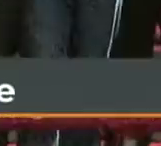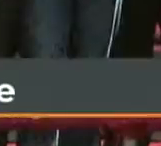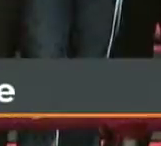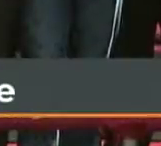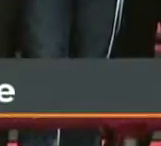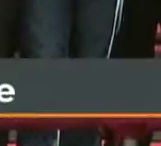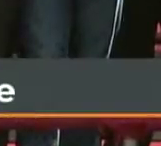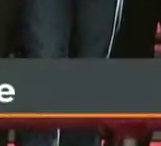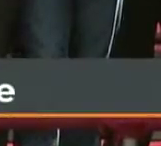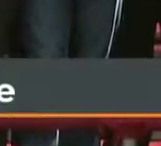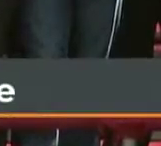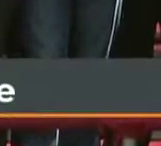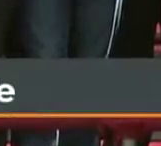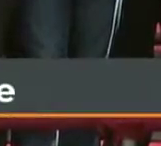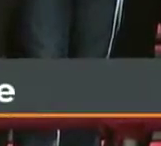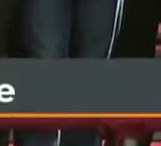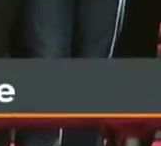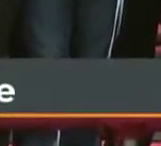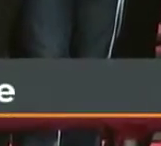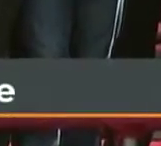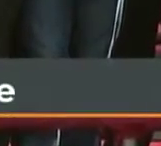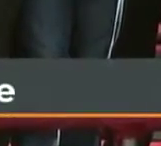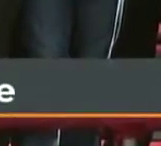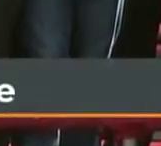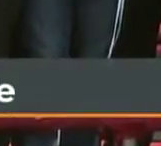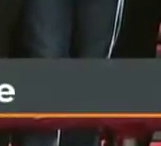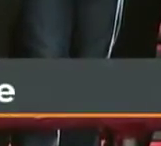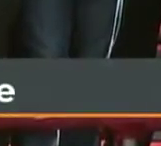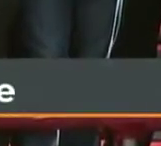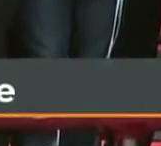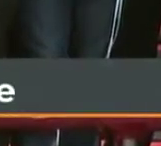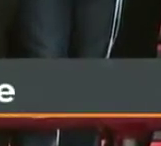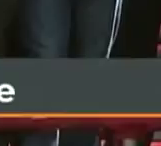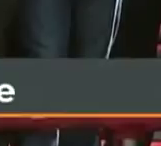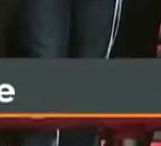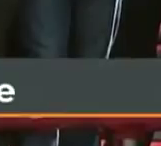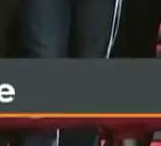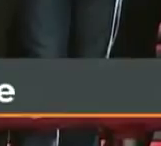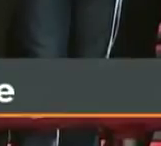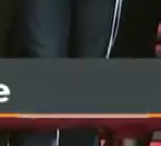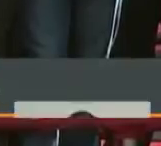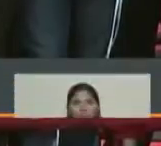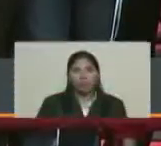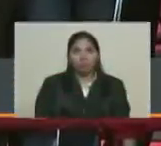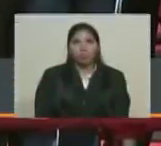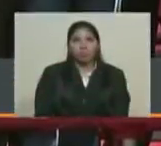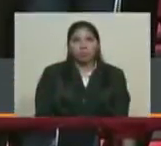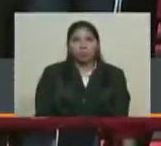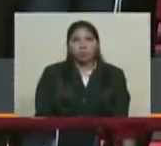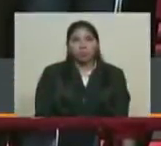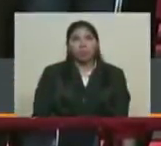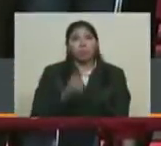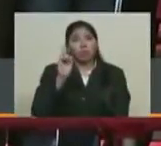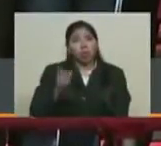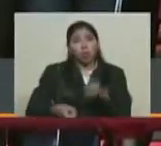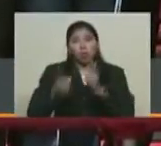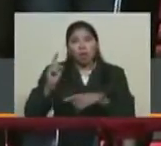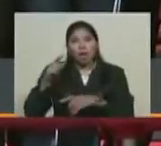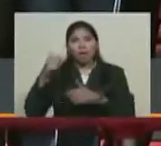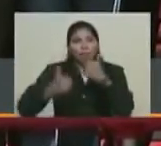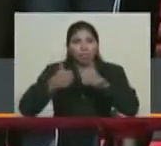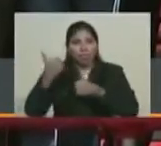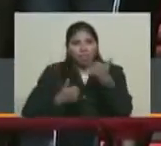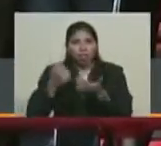Pero si se diera el escenario número uno, que se inscriba algún candidato o